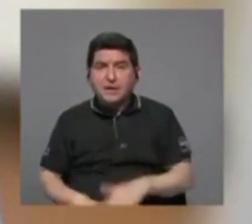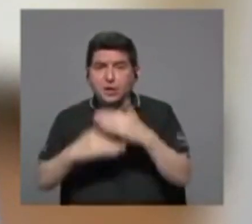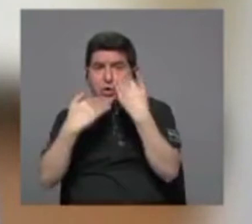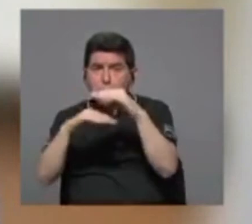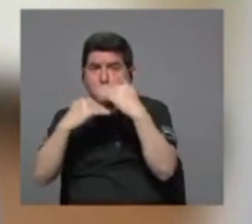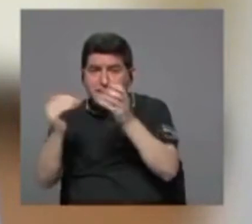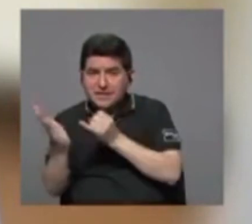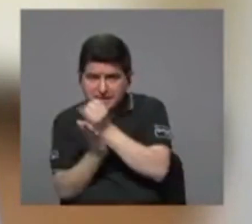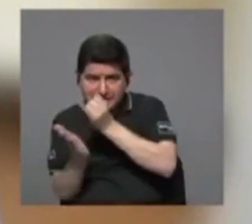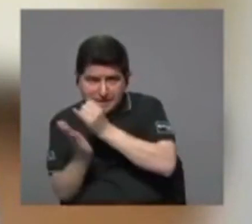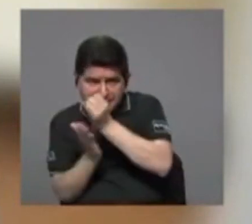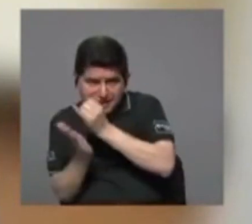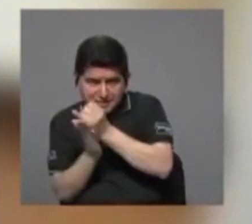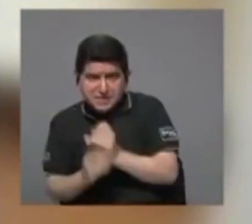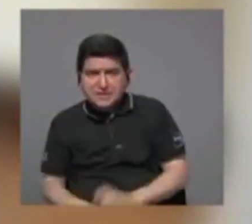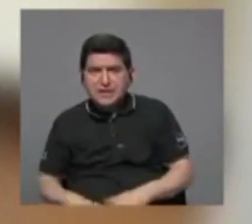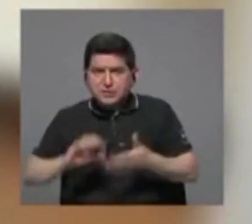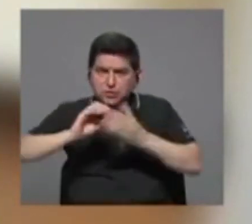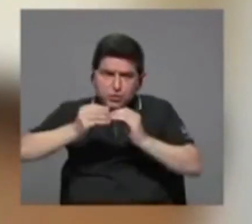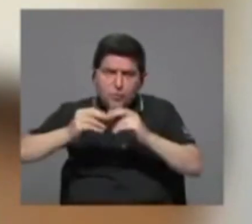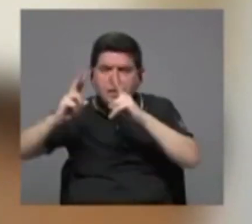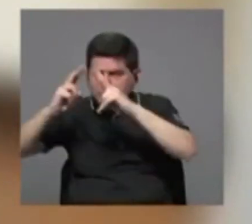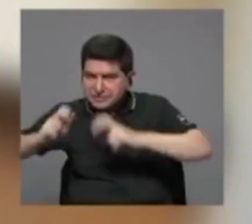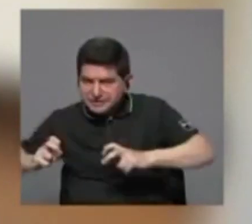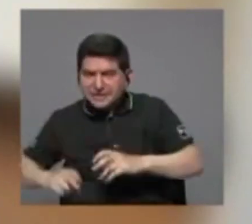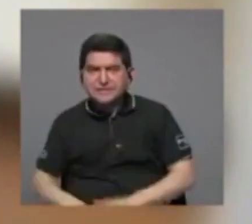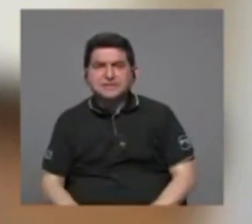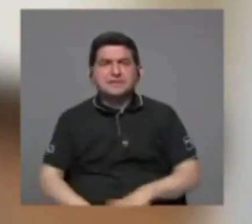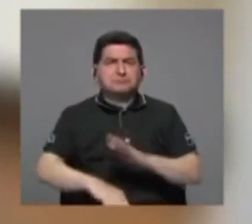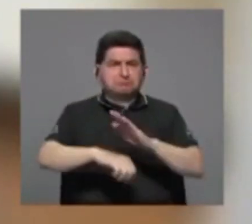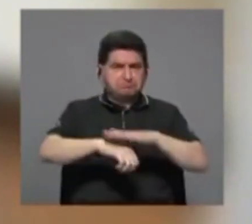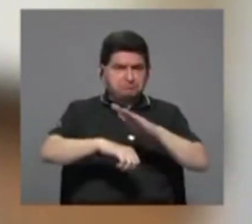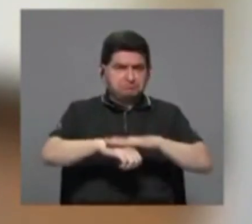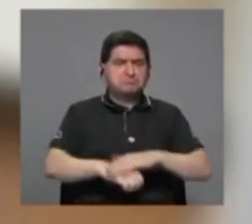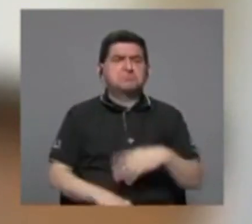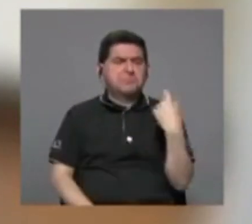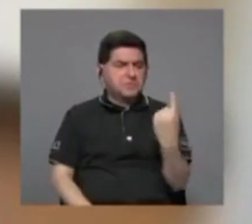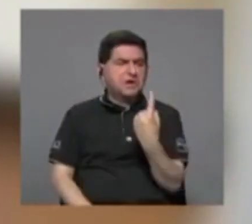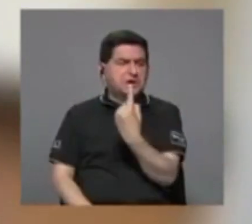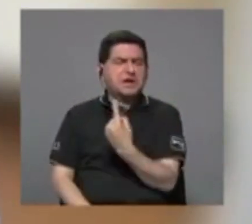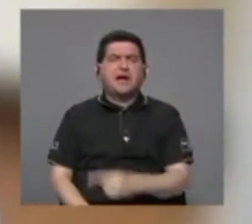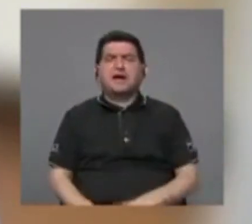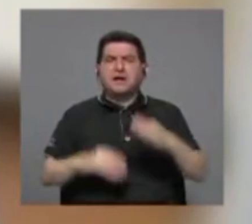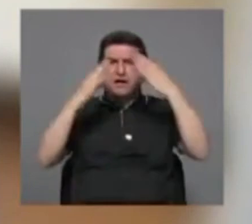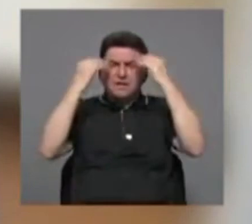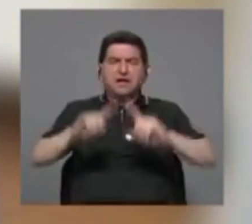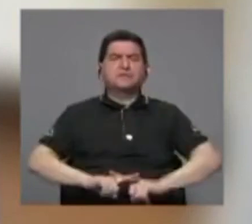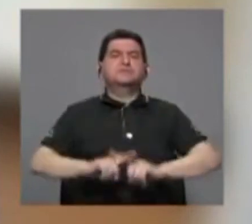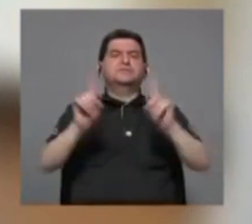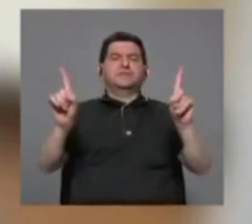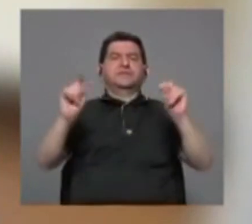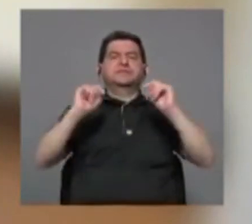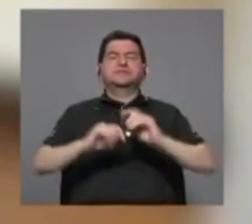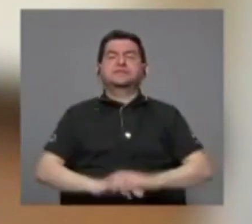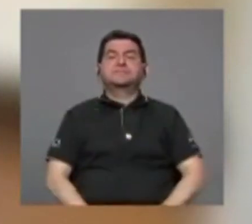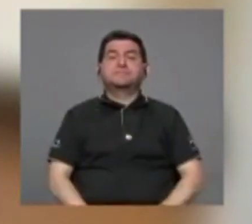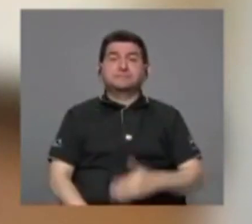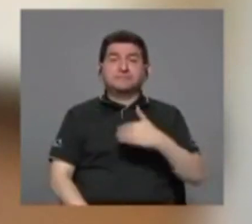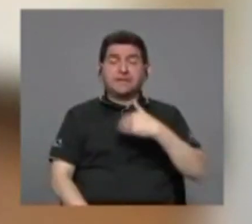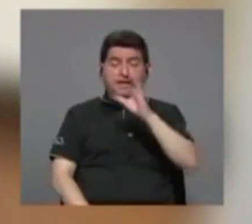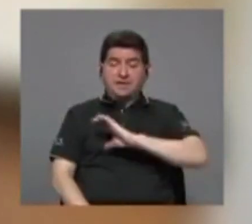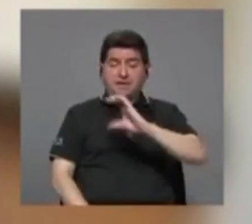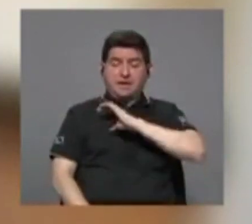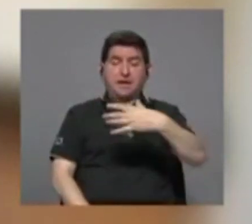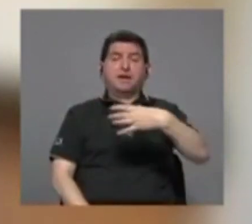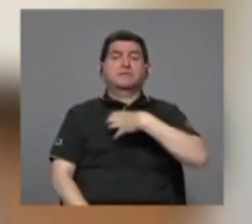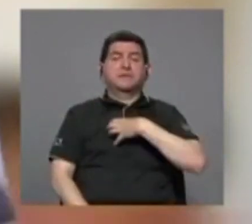la investigación, de los datos y el análisis, hace que cada informe sea distinto, ¿right? Y tenga una personalidad